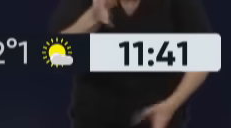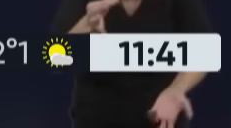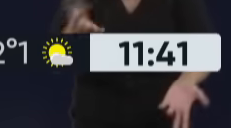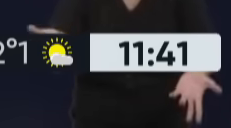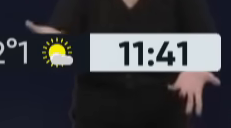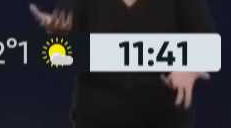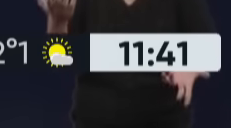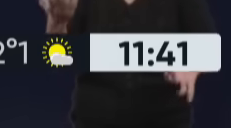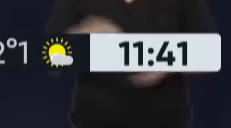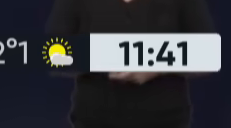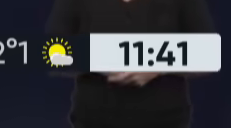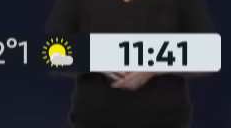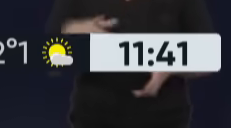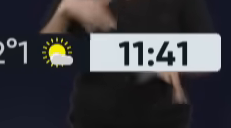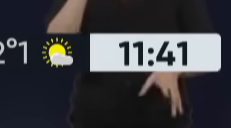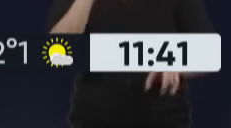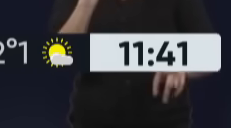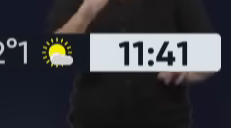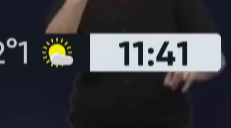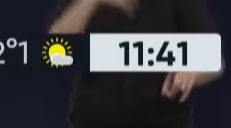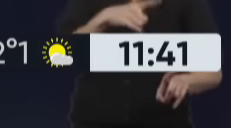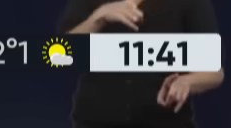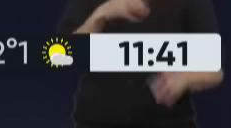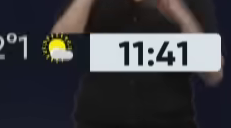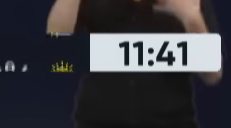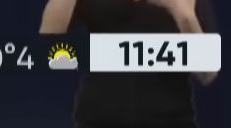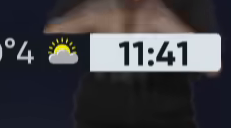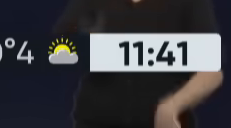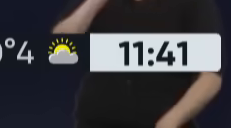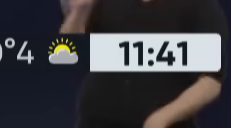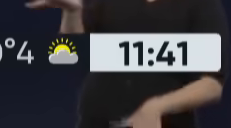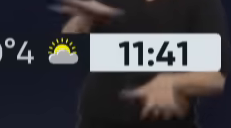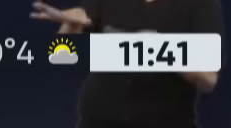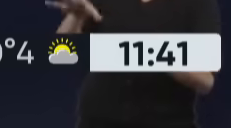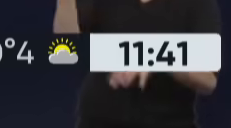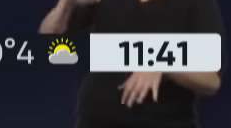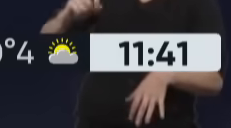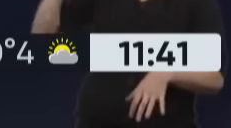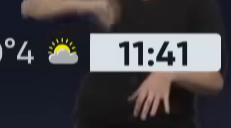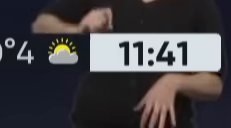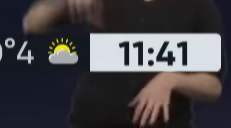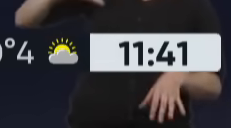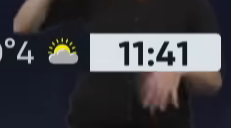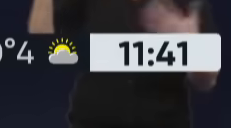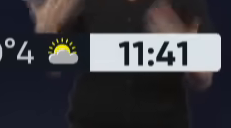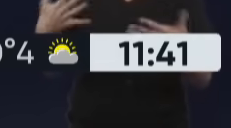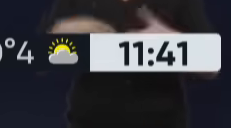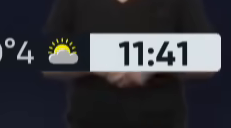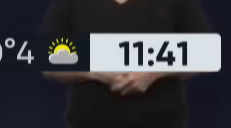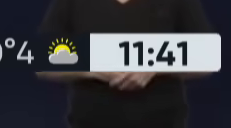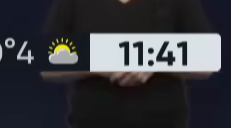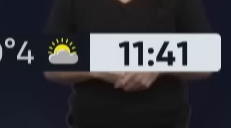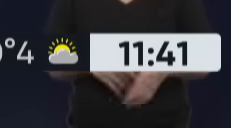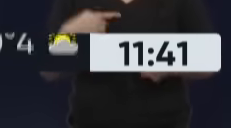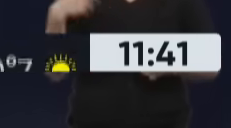sería no entender lo que pasa en Argentina, digamos, y lo que viene pasando desde hace muchísimo tiempo.